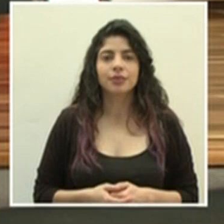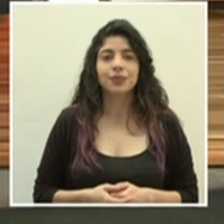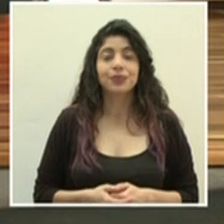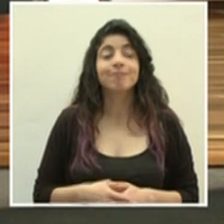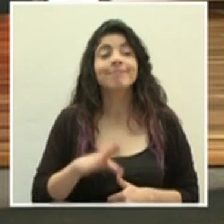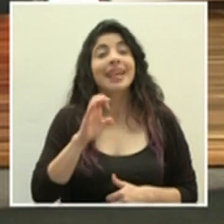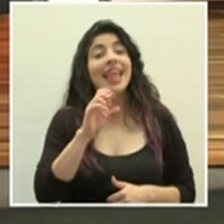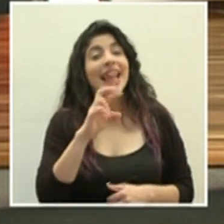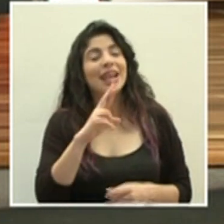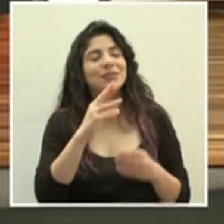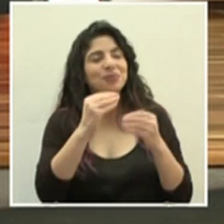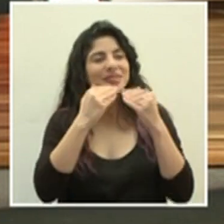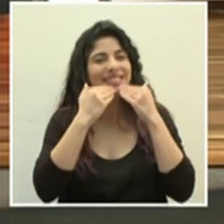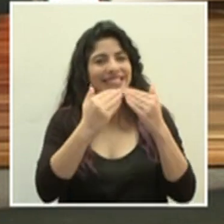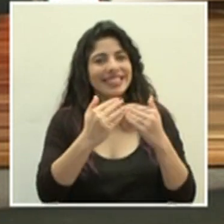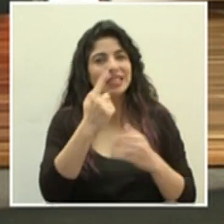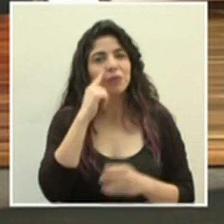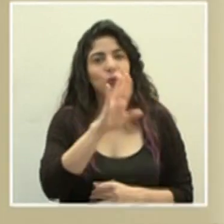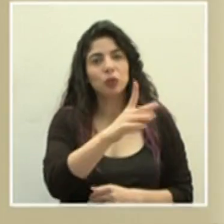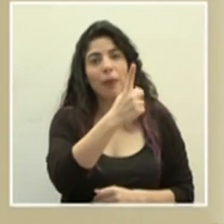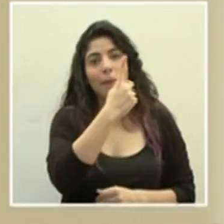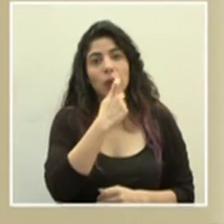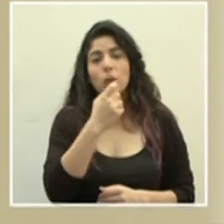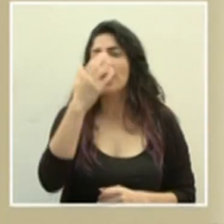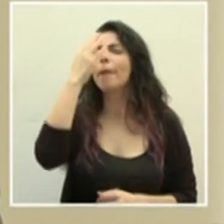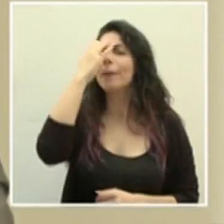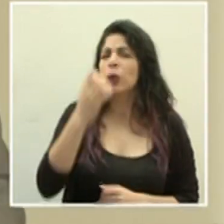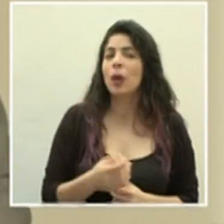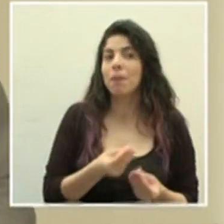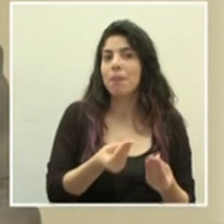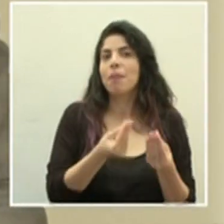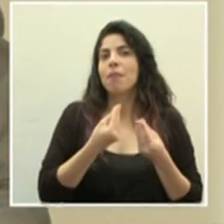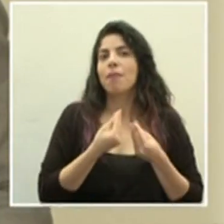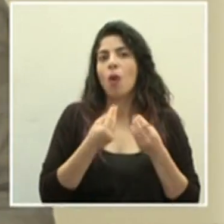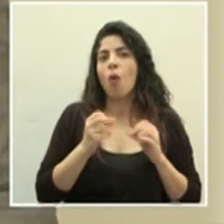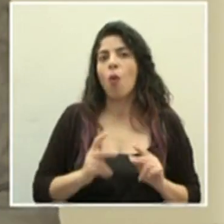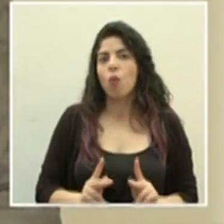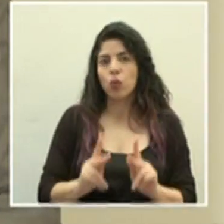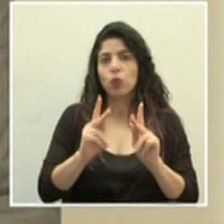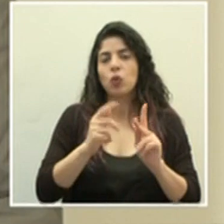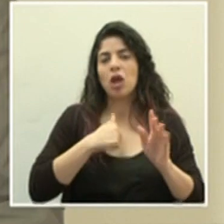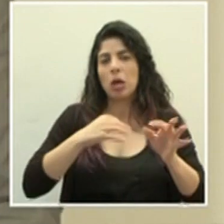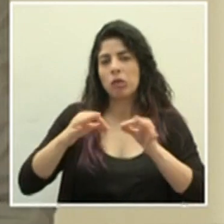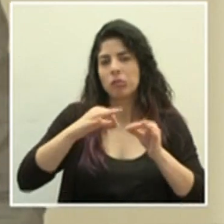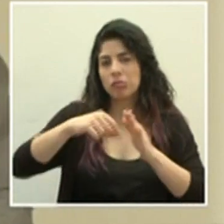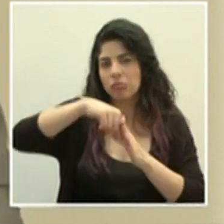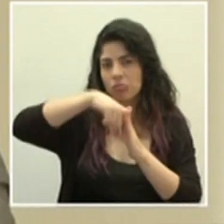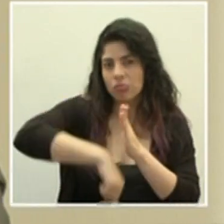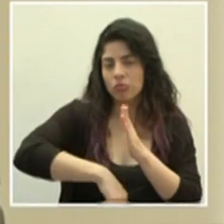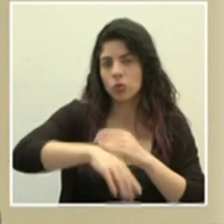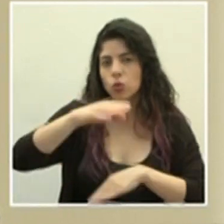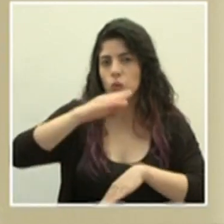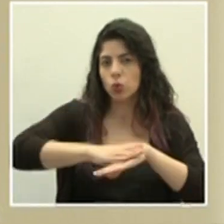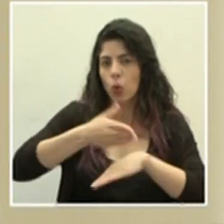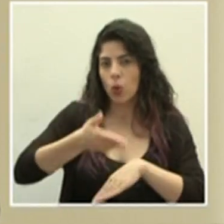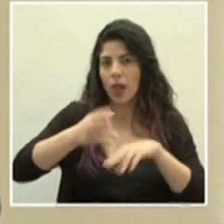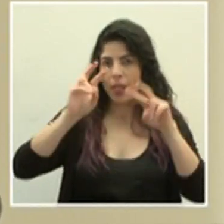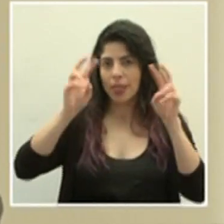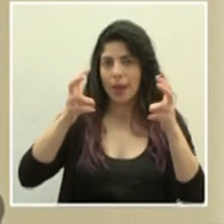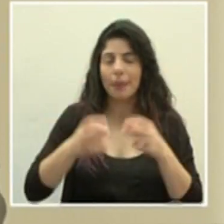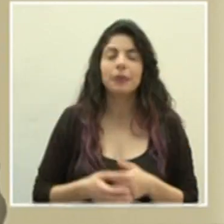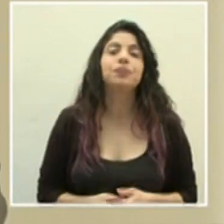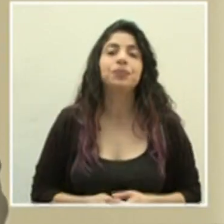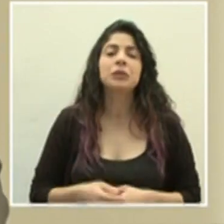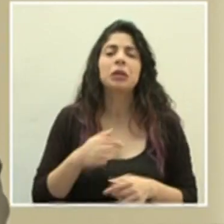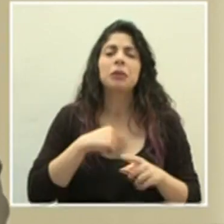Don Edgar, muchísimas gracias por su consulta, porque me da la oportunidad de ampliar sobre este tema.